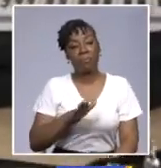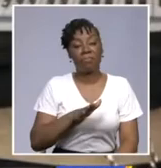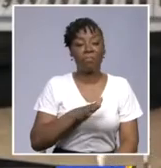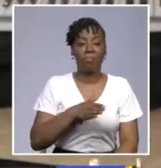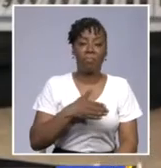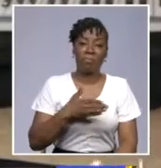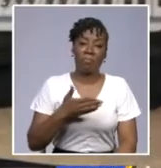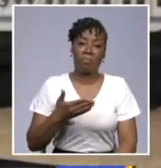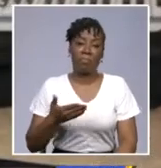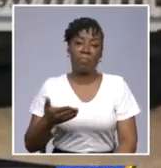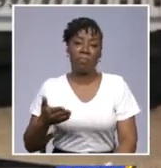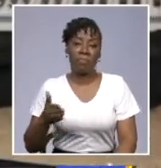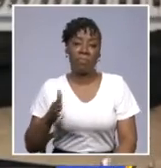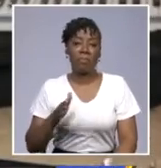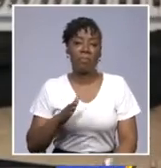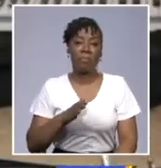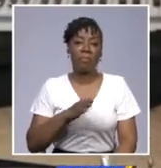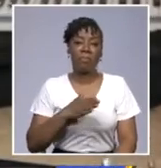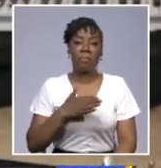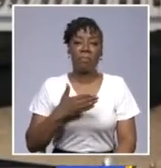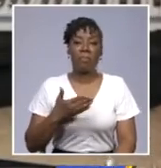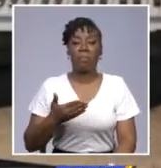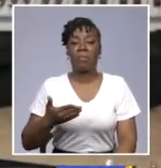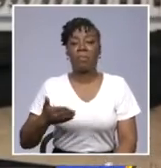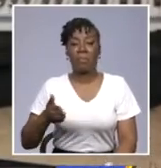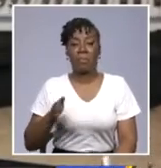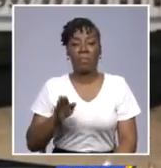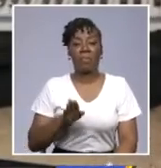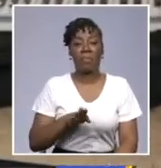equidad. Trátenme igual.